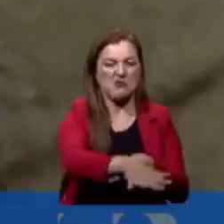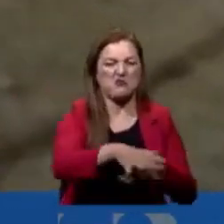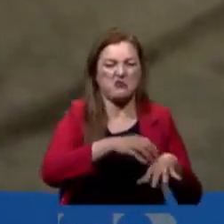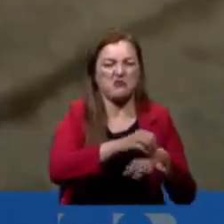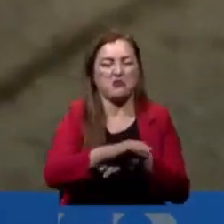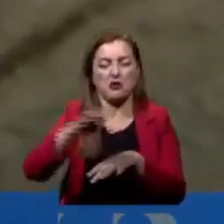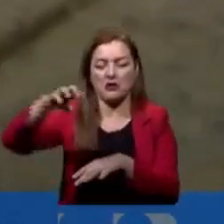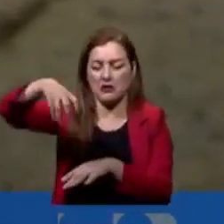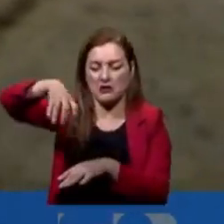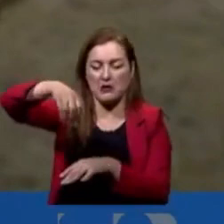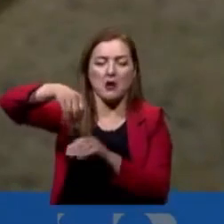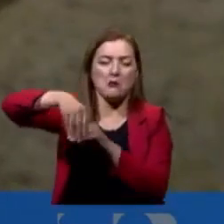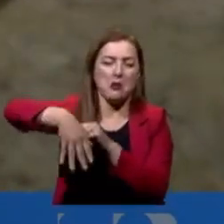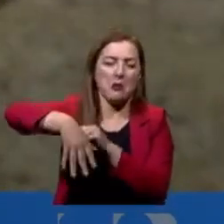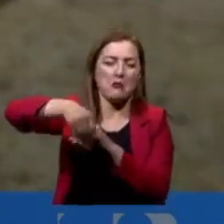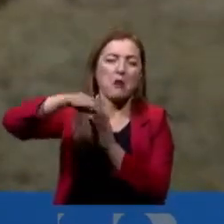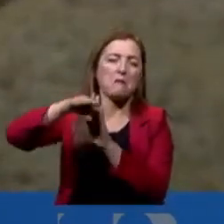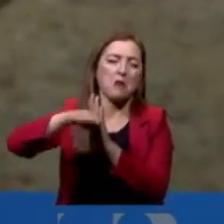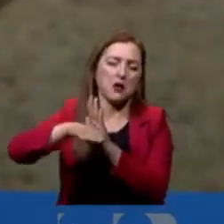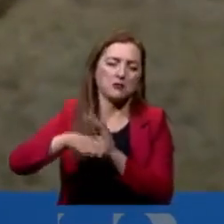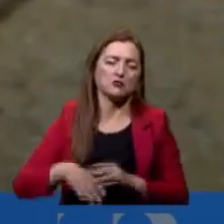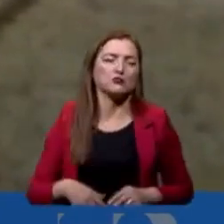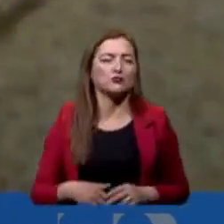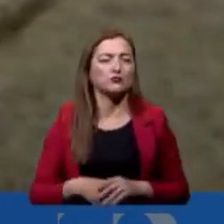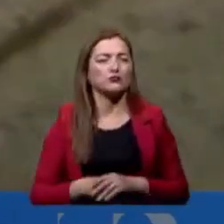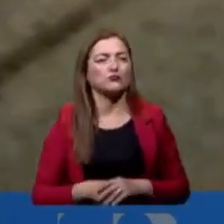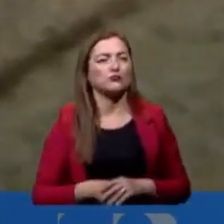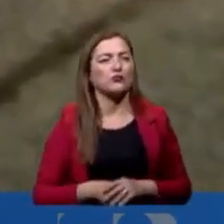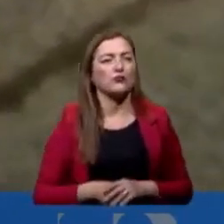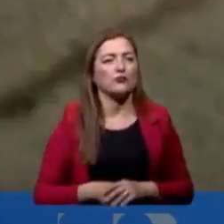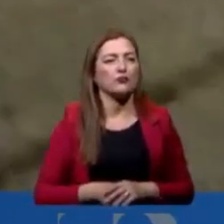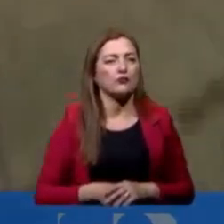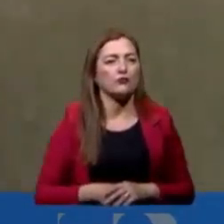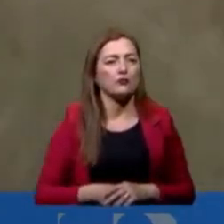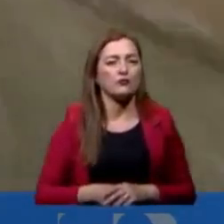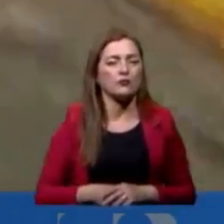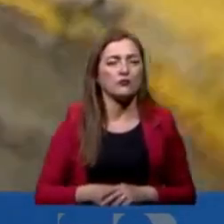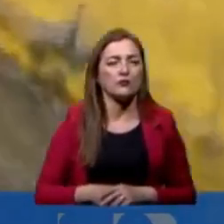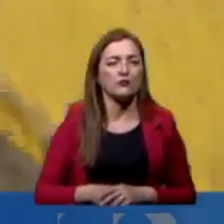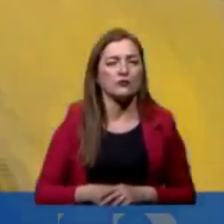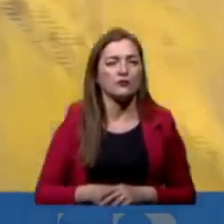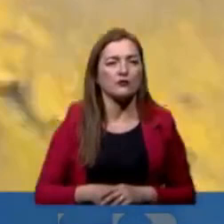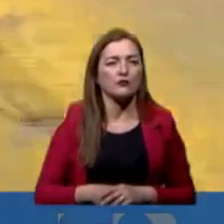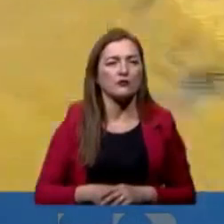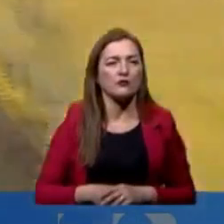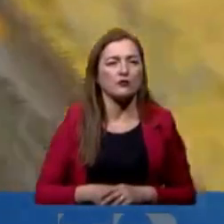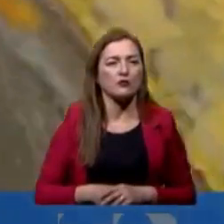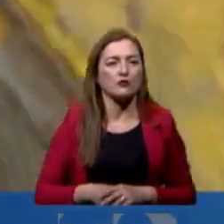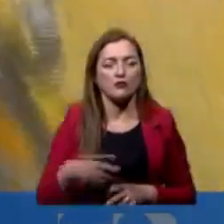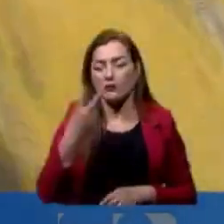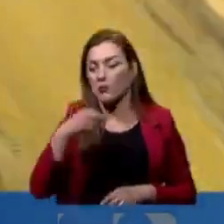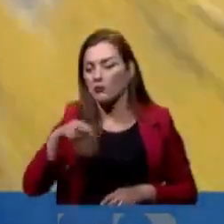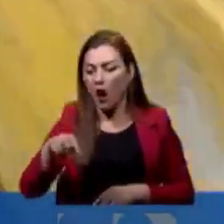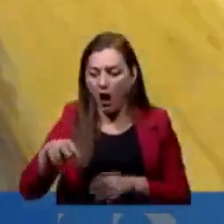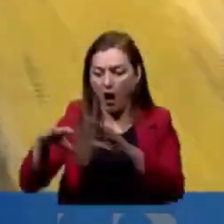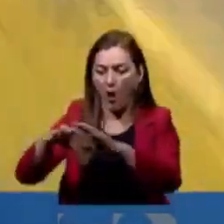igual de las viviendas ha disminuido. Sí. Ahora, vemos que en la parte de acá también se ha formado un hueco por